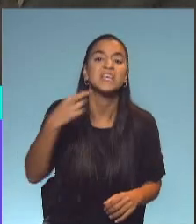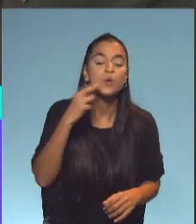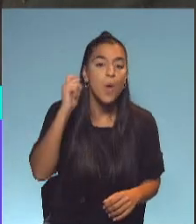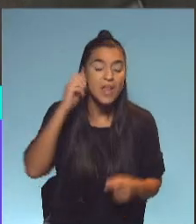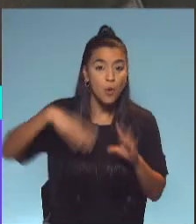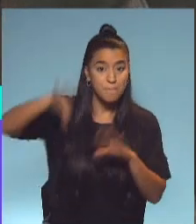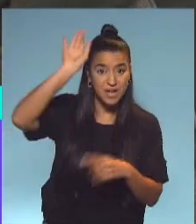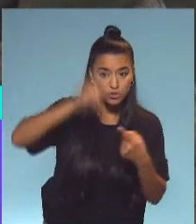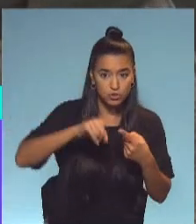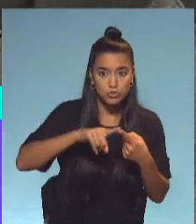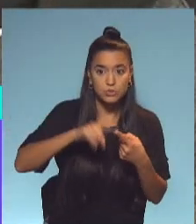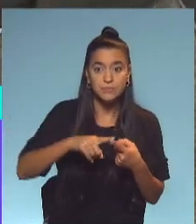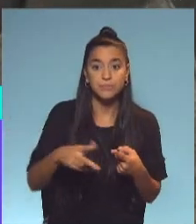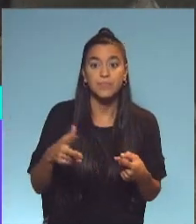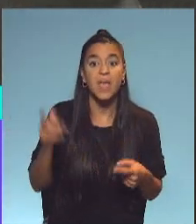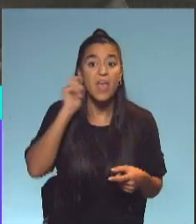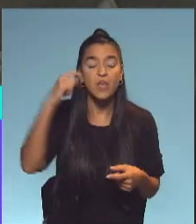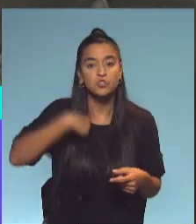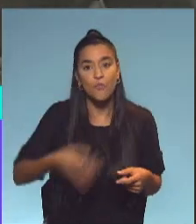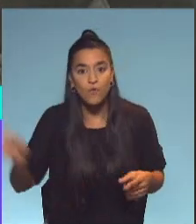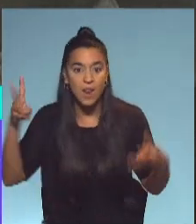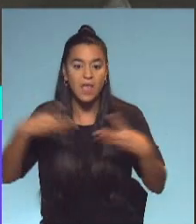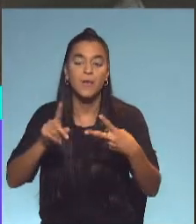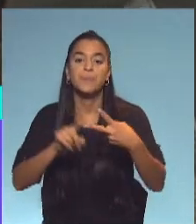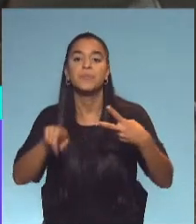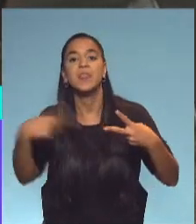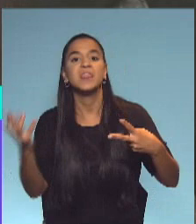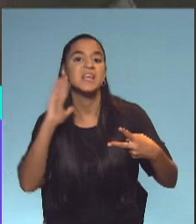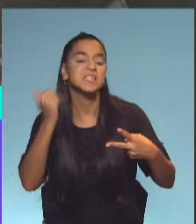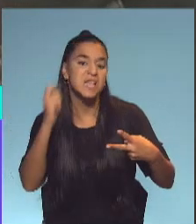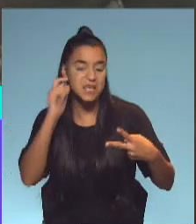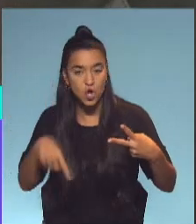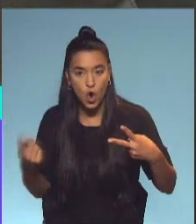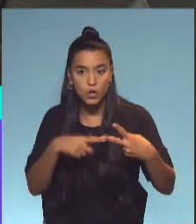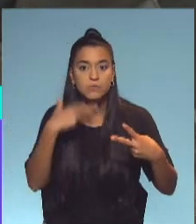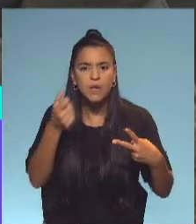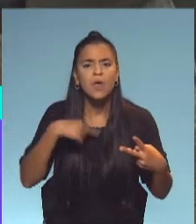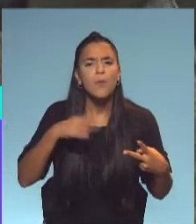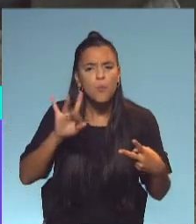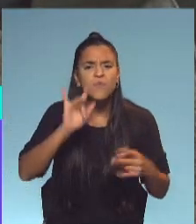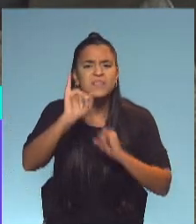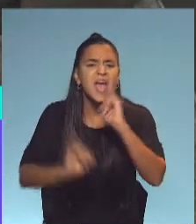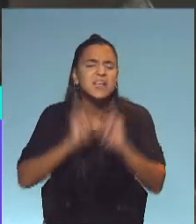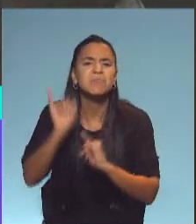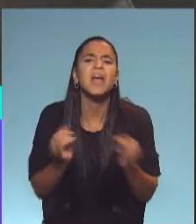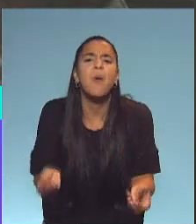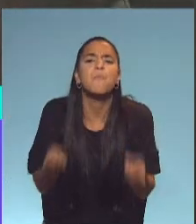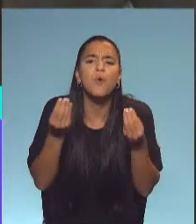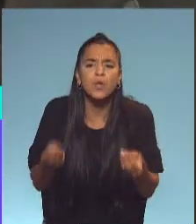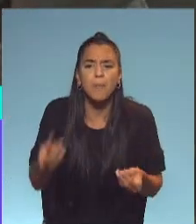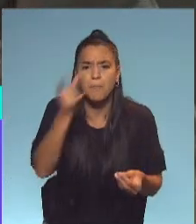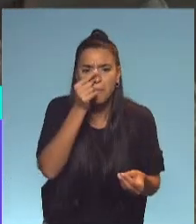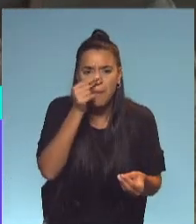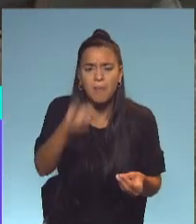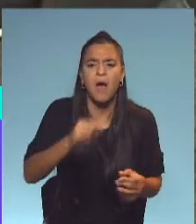años el más grande, la edad que yo tenía cuando fui a la guerra, y 16 años el otro. Me sigue costando mucho explicarles el por qué su padre